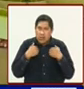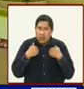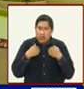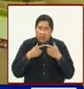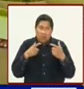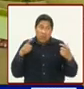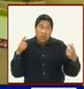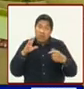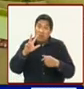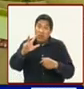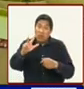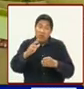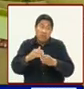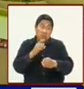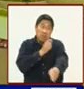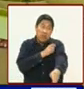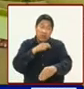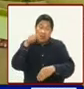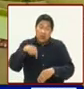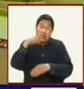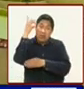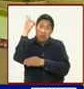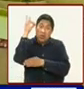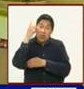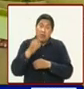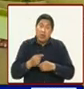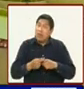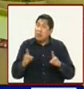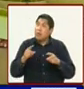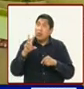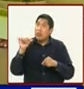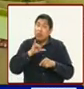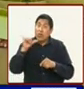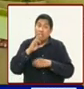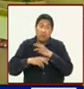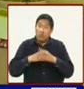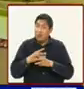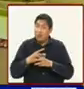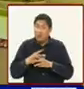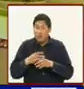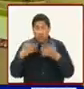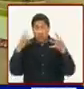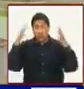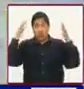mide más de 3 metros. 3 metros. Y es de Bolivia. Es de Bolivia. Y por eso estamos en el récord Guinness.